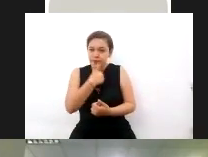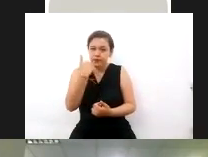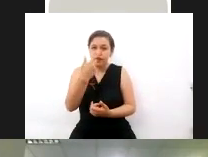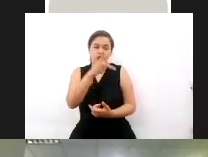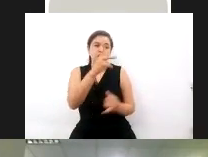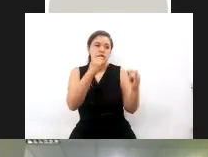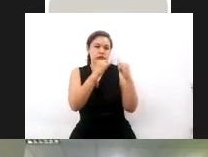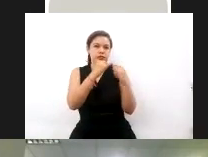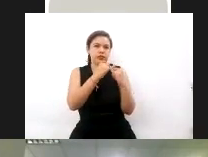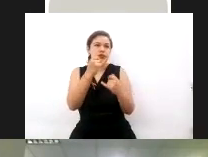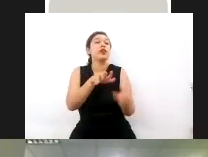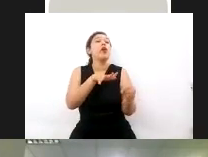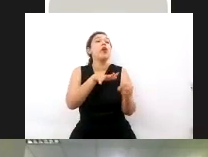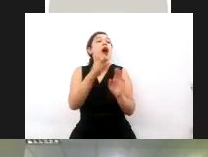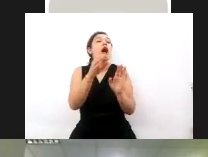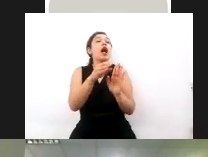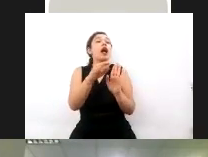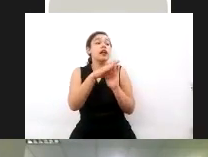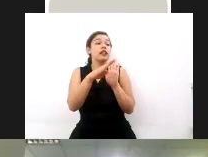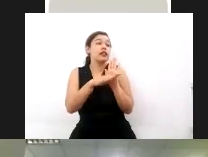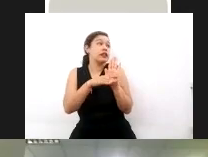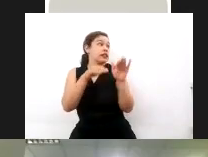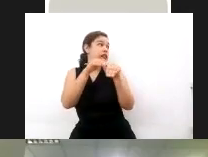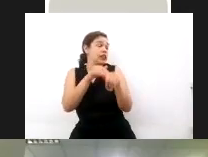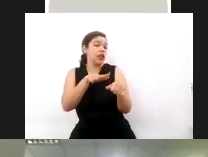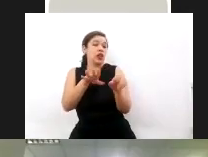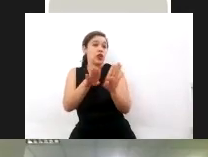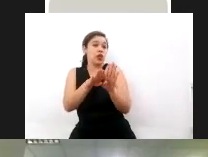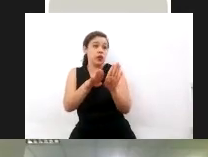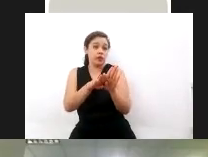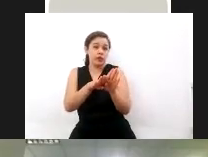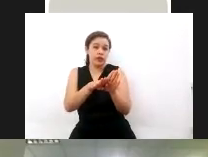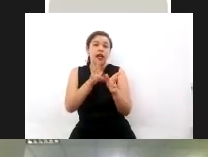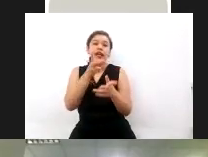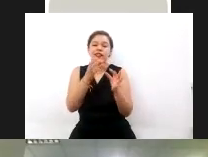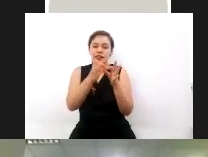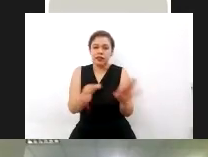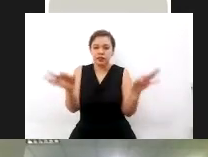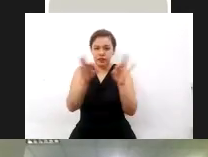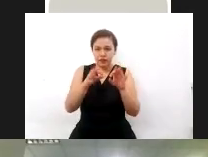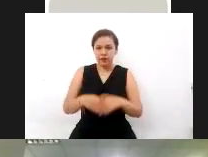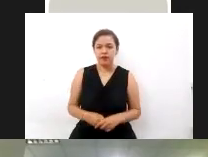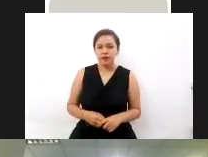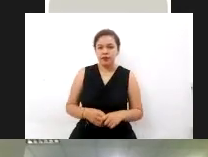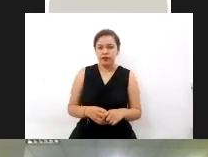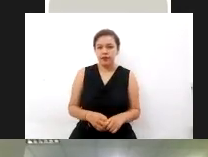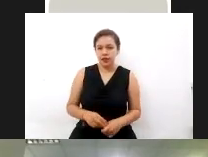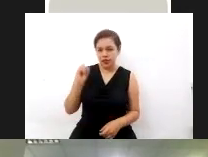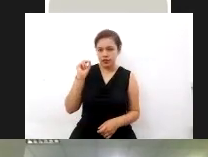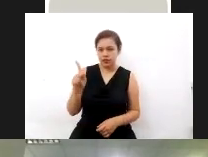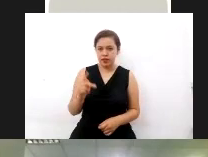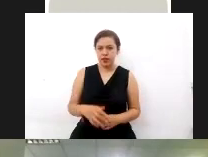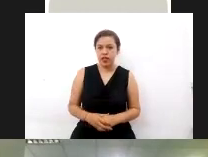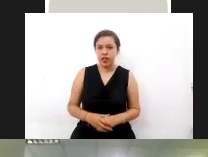institución, cuál va a ser la determinación que tome, porque eso sí es muy importante. Ok, las